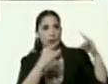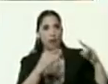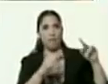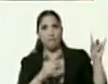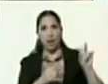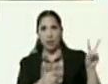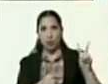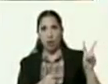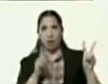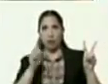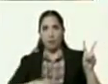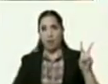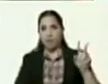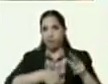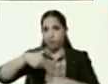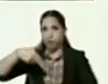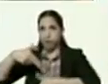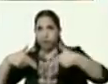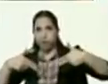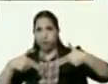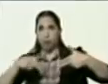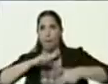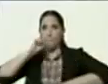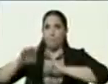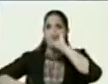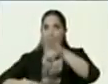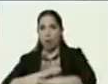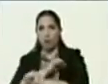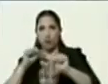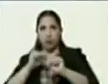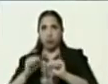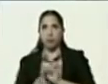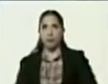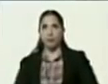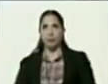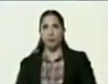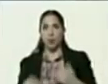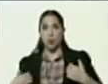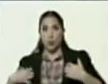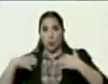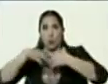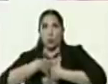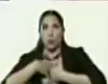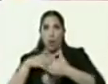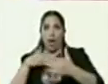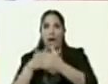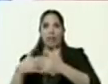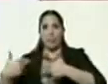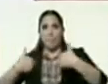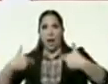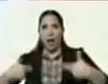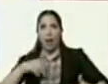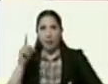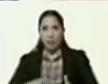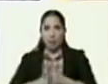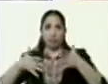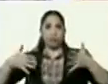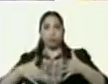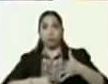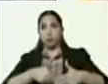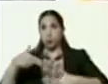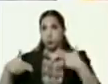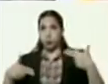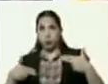conseguimos armas largas municiones granadas chalecos antibalas gran cantidad de municiones que